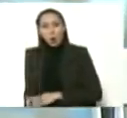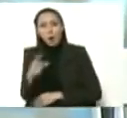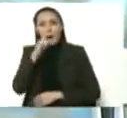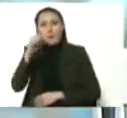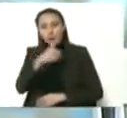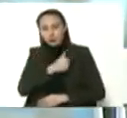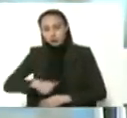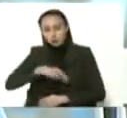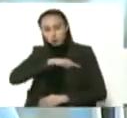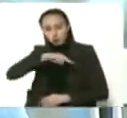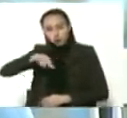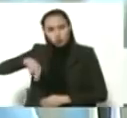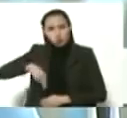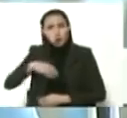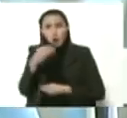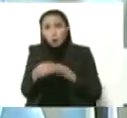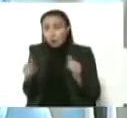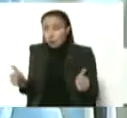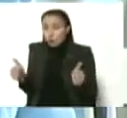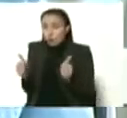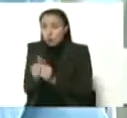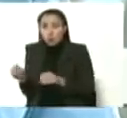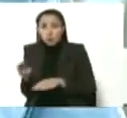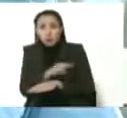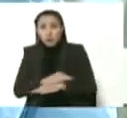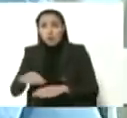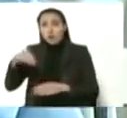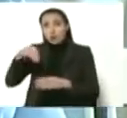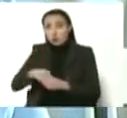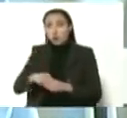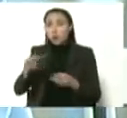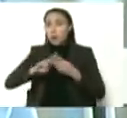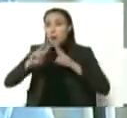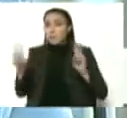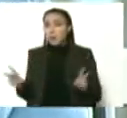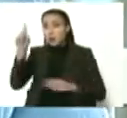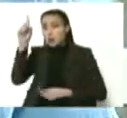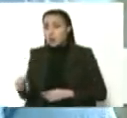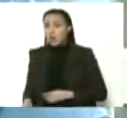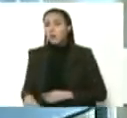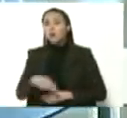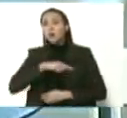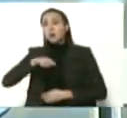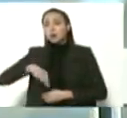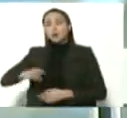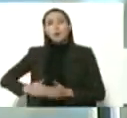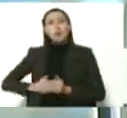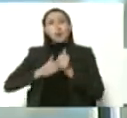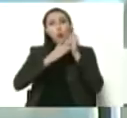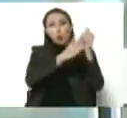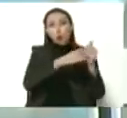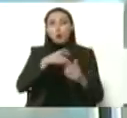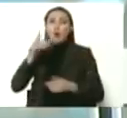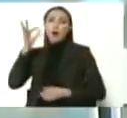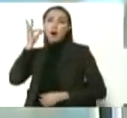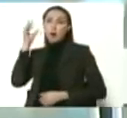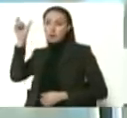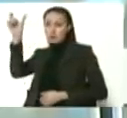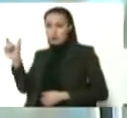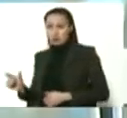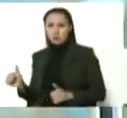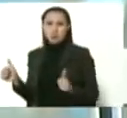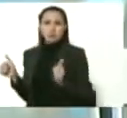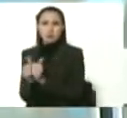tenemos previsto junto con el Ministerio de Interior, Justicia y Paz, con nuestro almirante, almiranta, tenemos